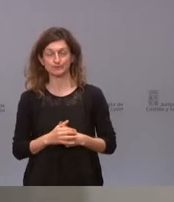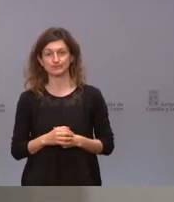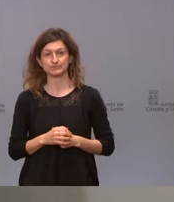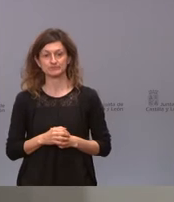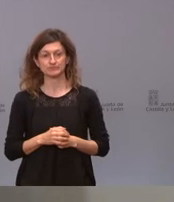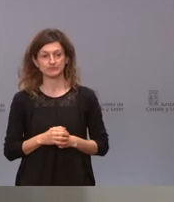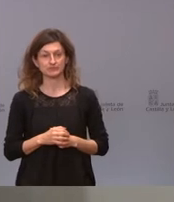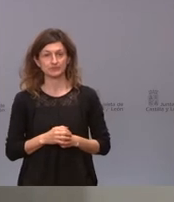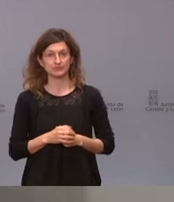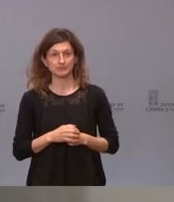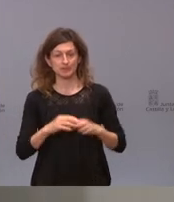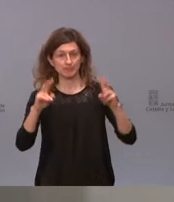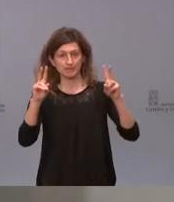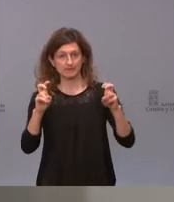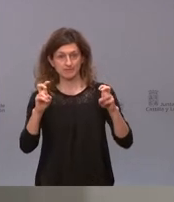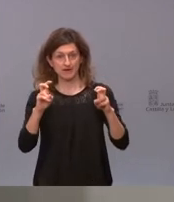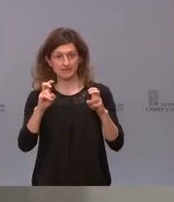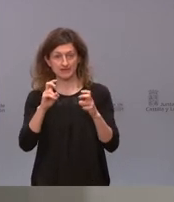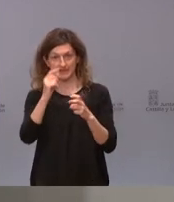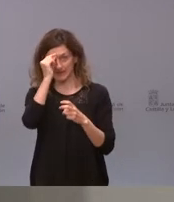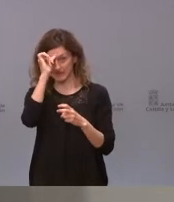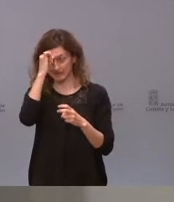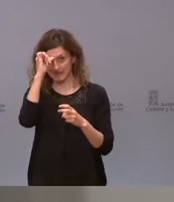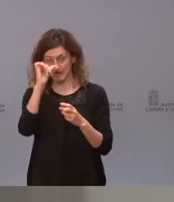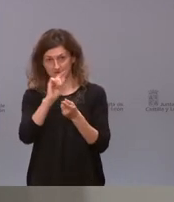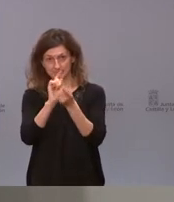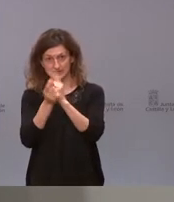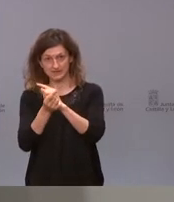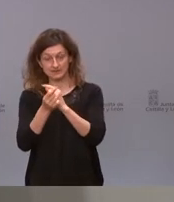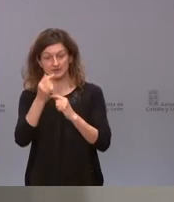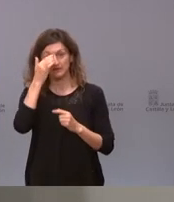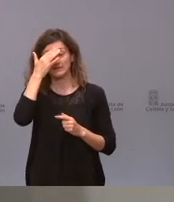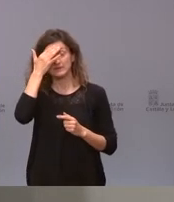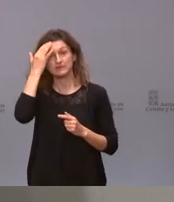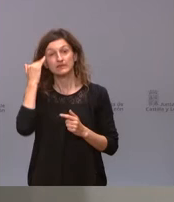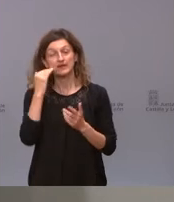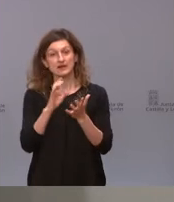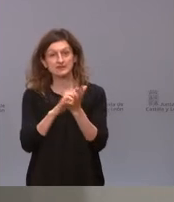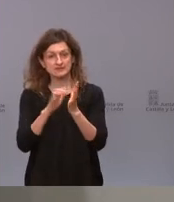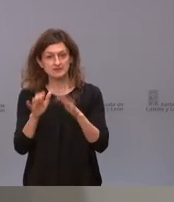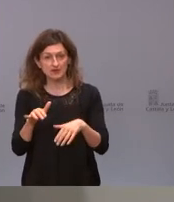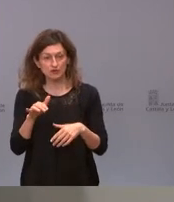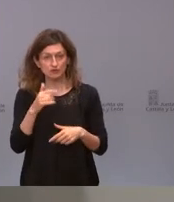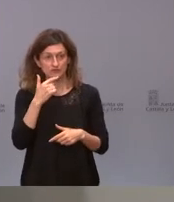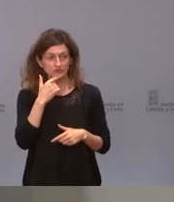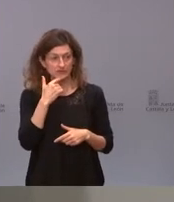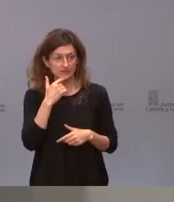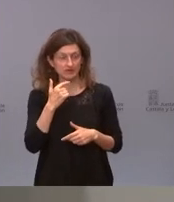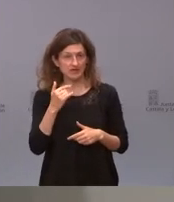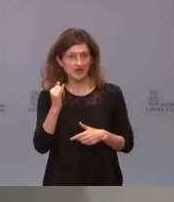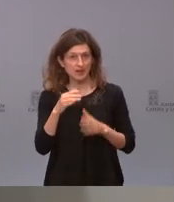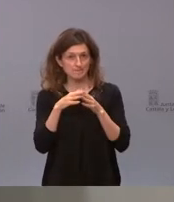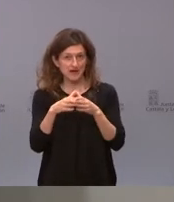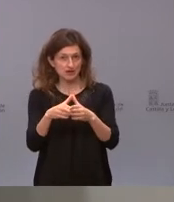dos cuestiones en cuanto a la variante india hablado que no hay casos todavía en castilla y león' no hemos conocido a los tres del barco ayer se